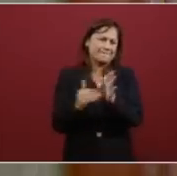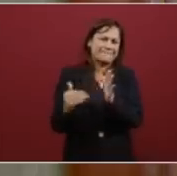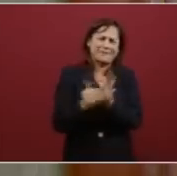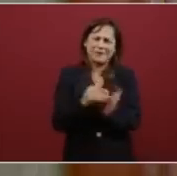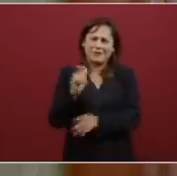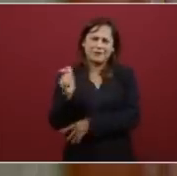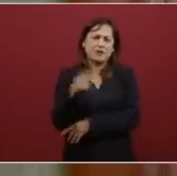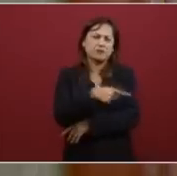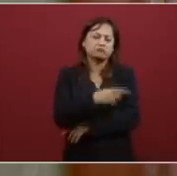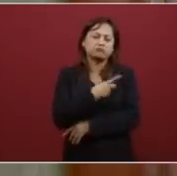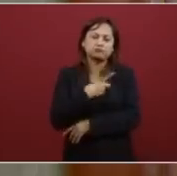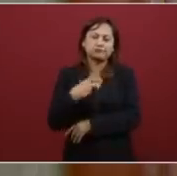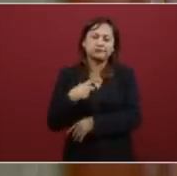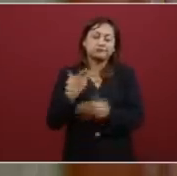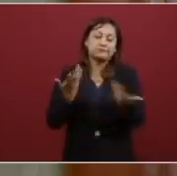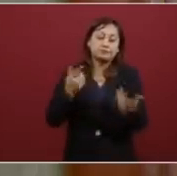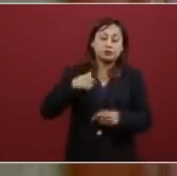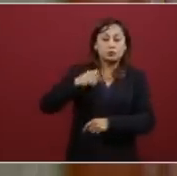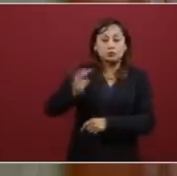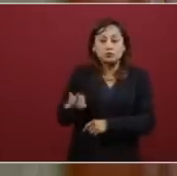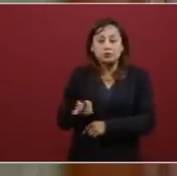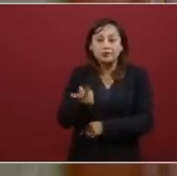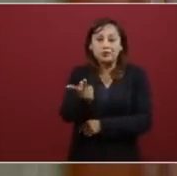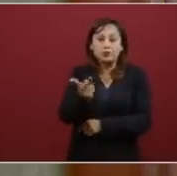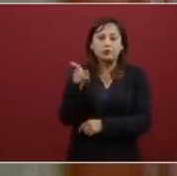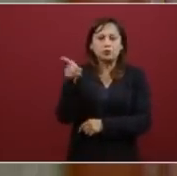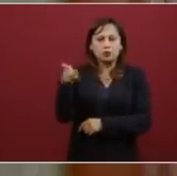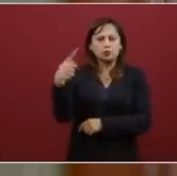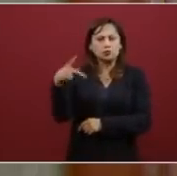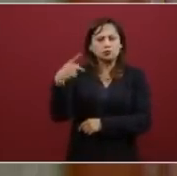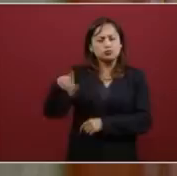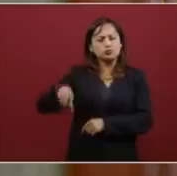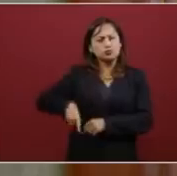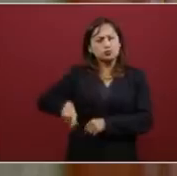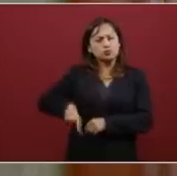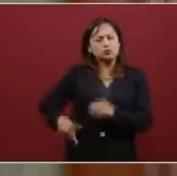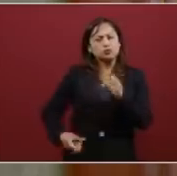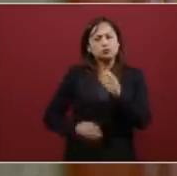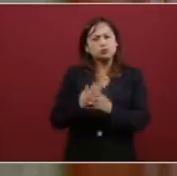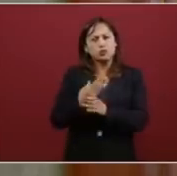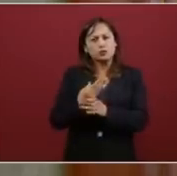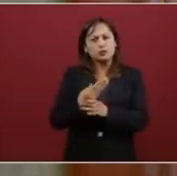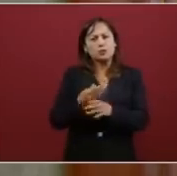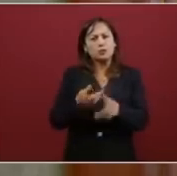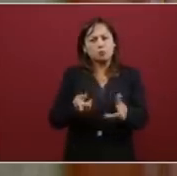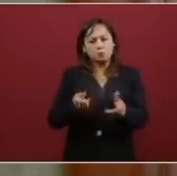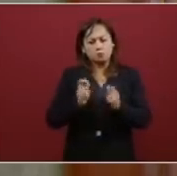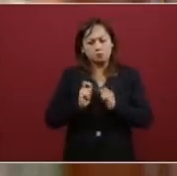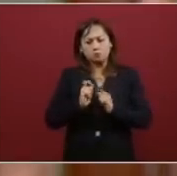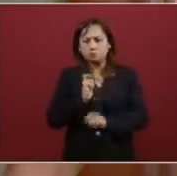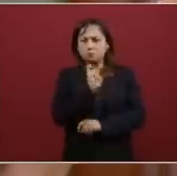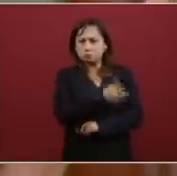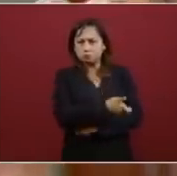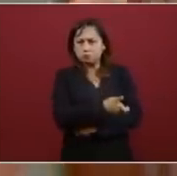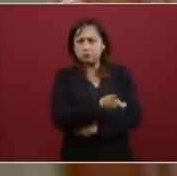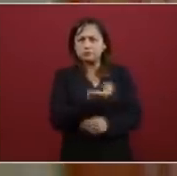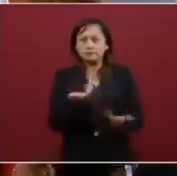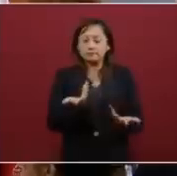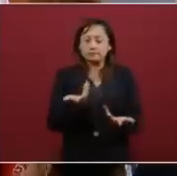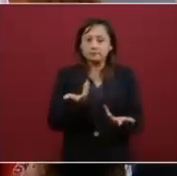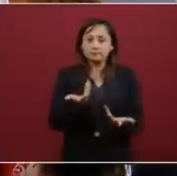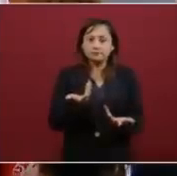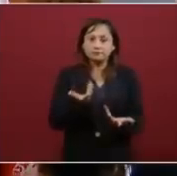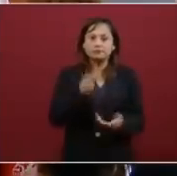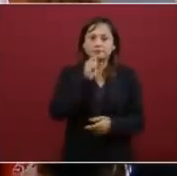su gobierno va a solventar esa deuda, tomando en cuenta que además en las Islas Marías, que se acaban